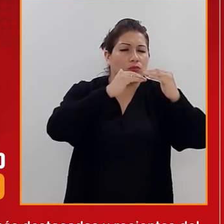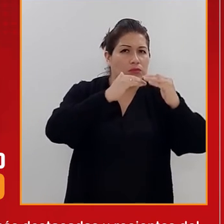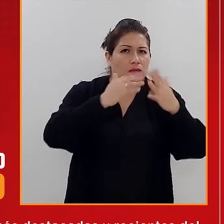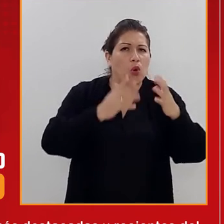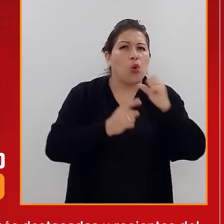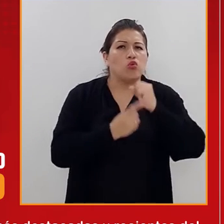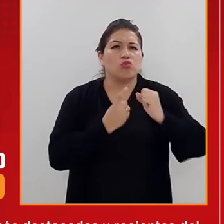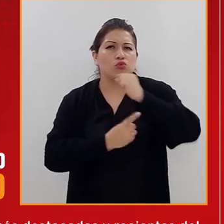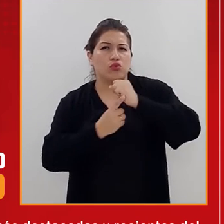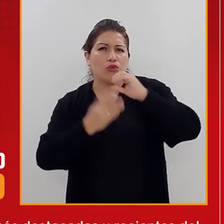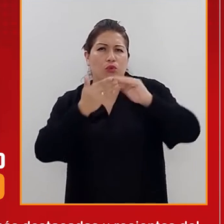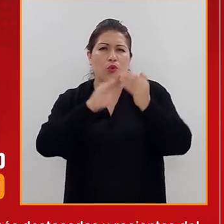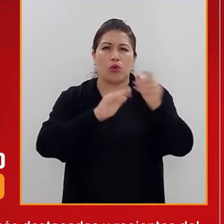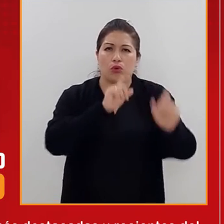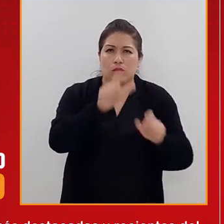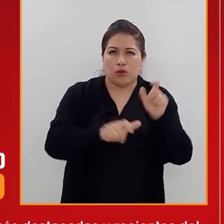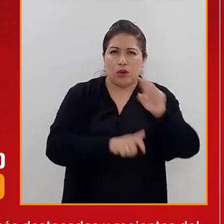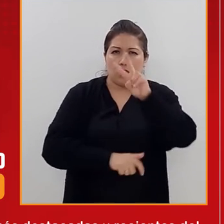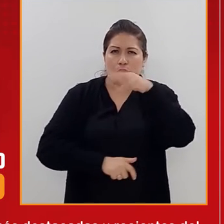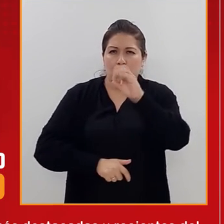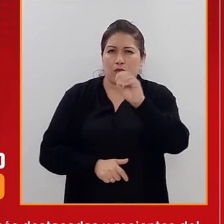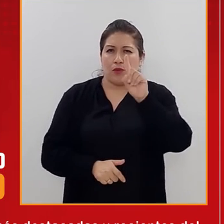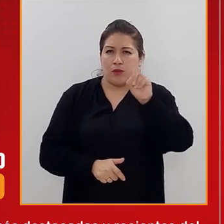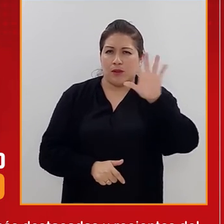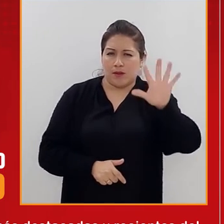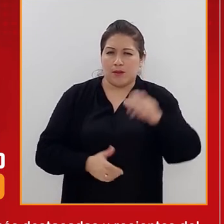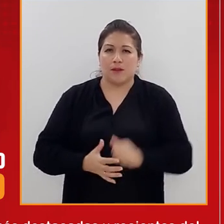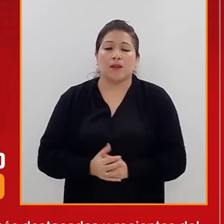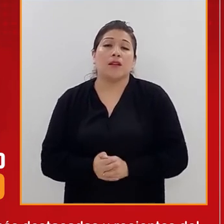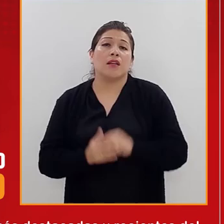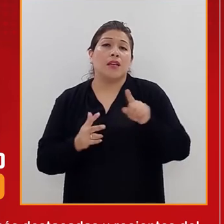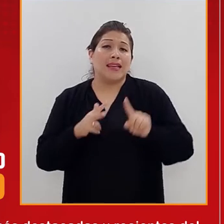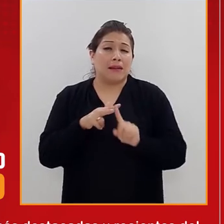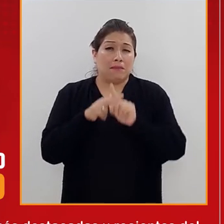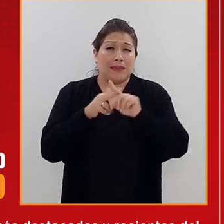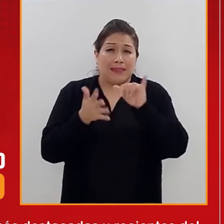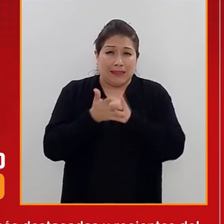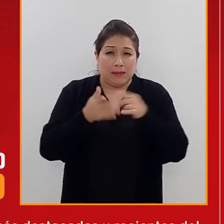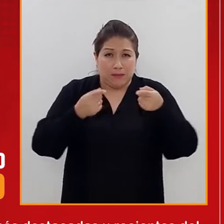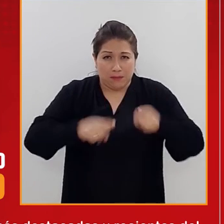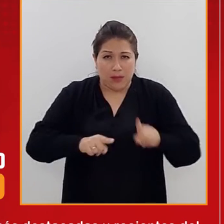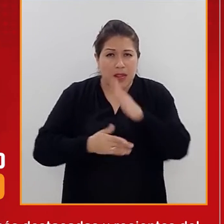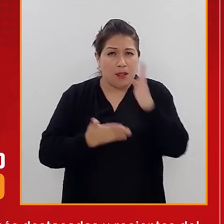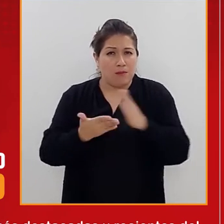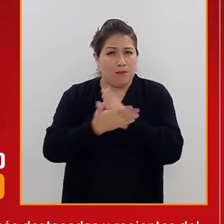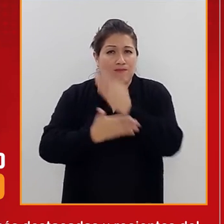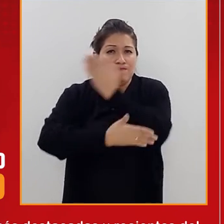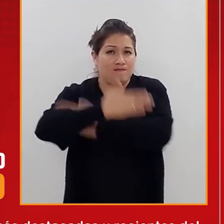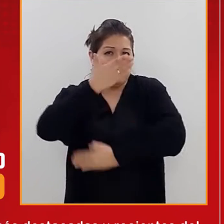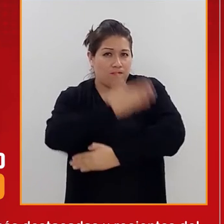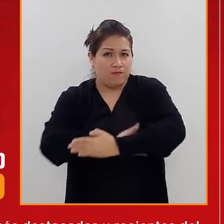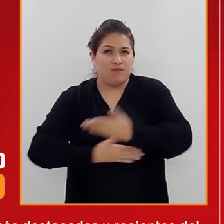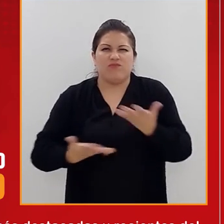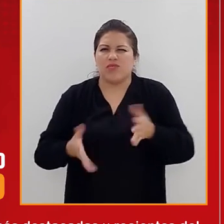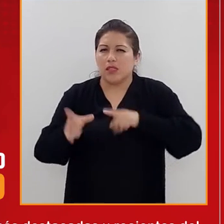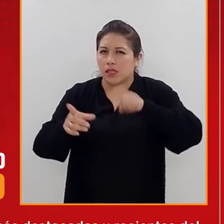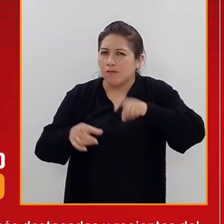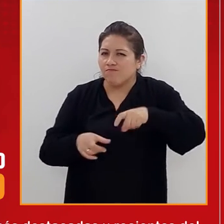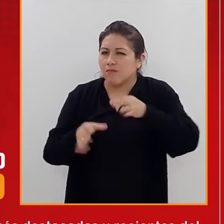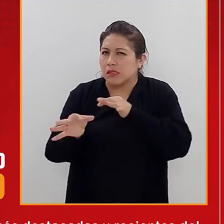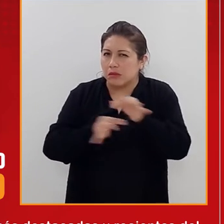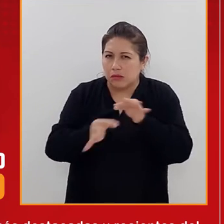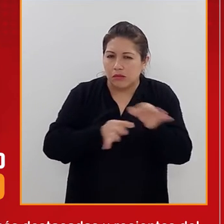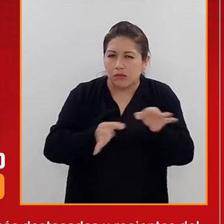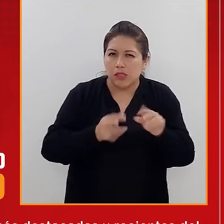desarrollo de la sociología. Salomón y Bregaglio, 2015. Desde esta concepción, el problema de la